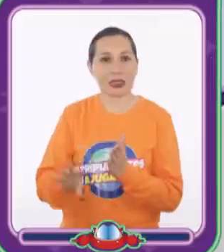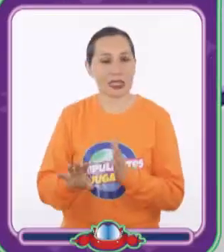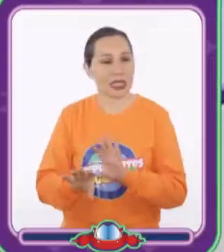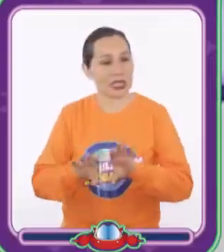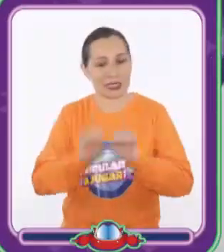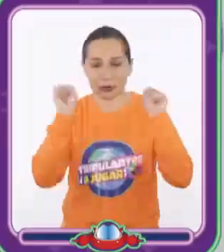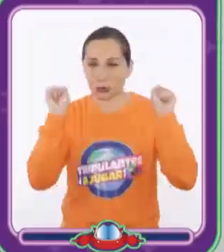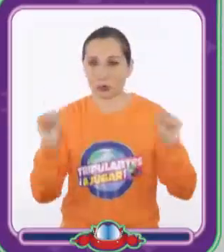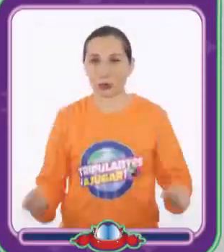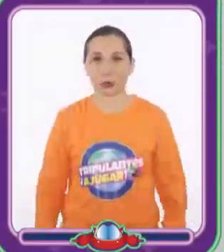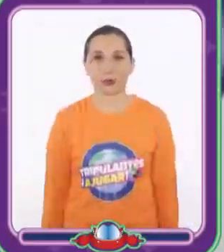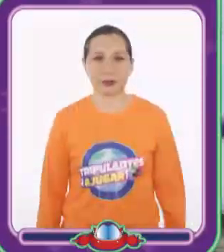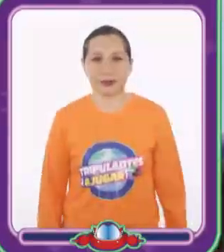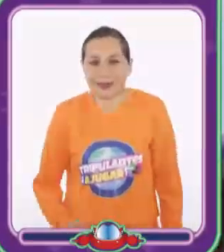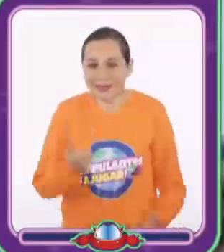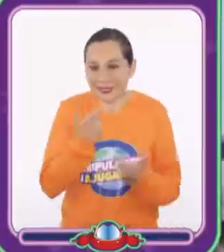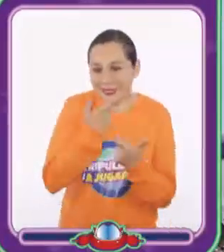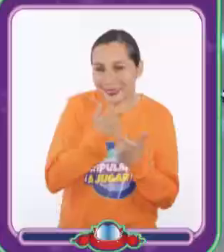y...